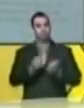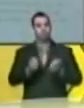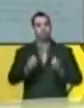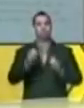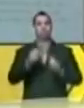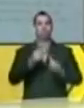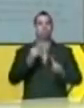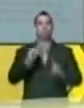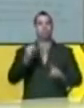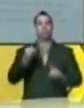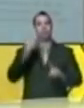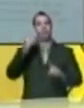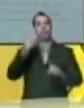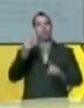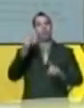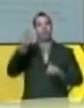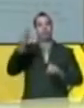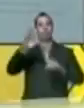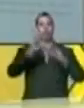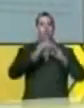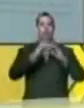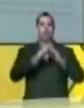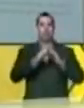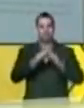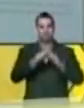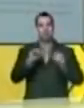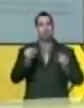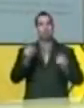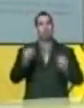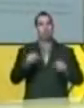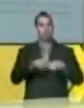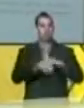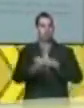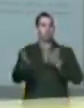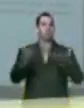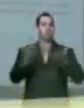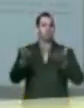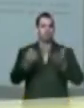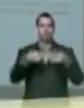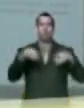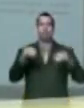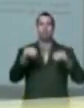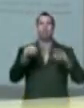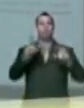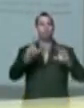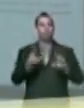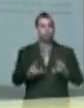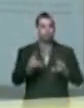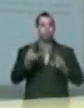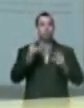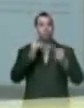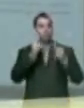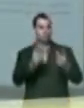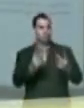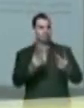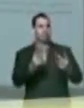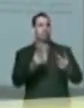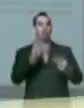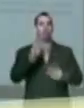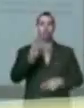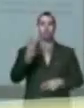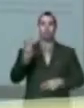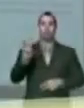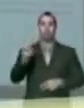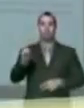sanjuan ve el futuro a tu hogar aquí en san juan se puede acceder a este servicio de mercadeo registrarse cuando visite la página www